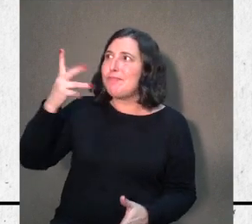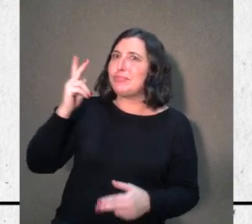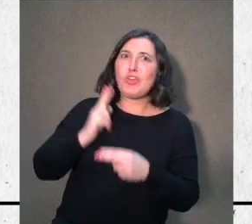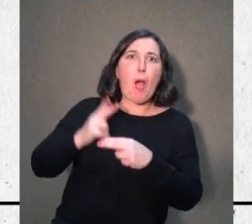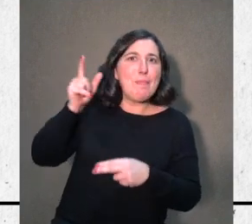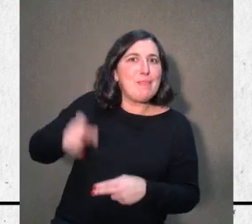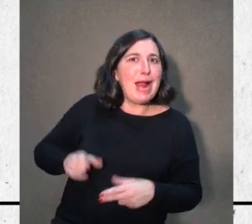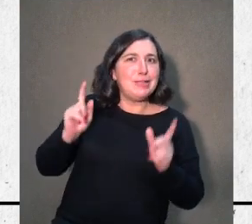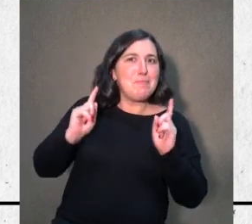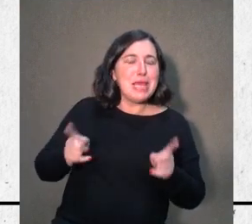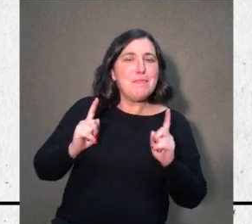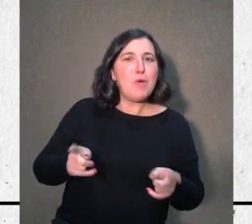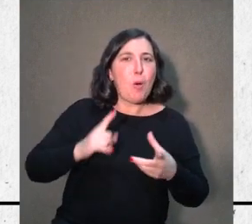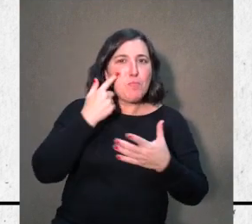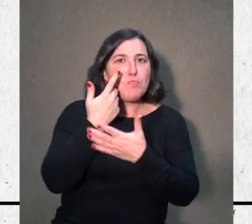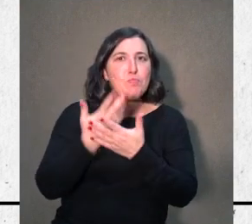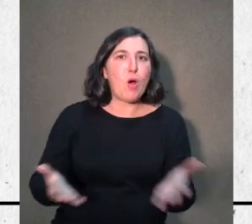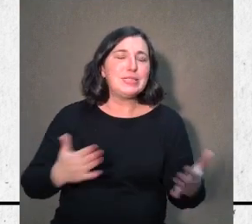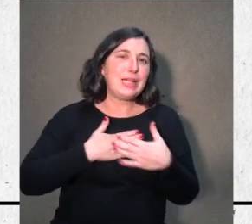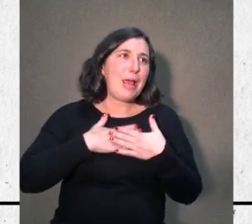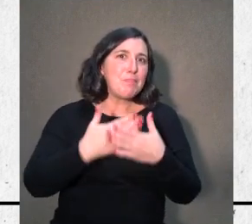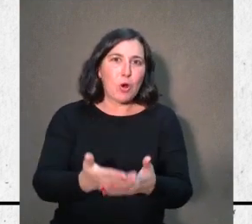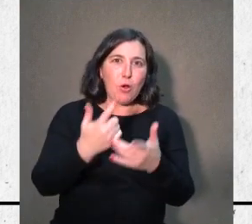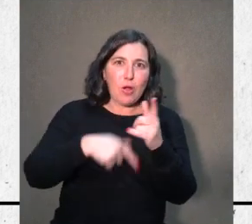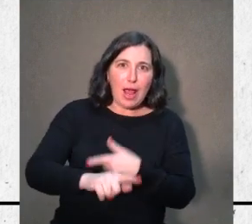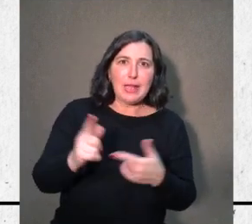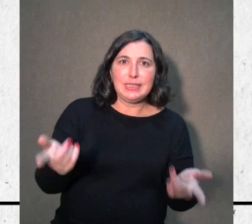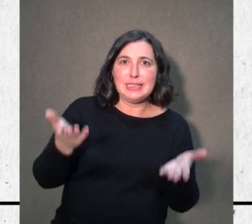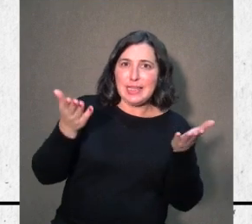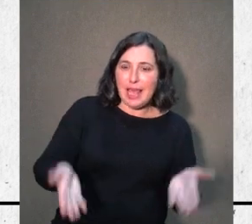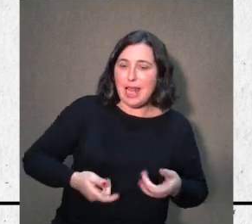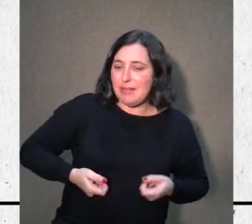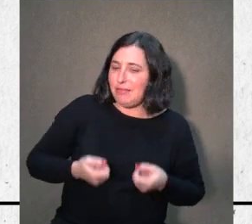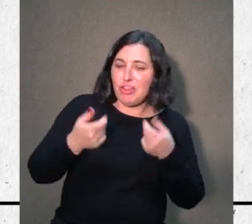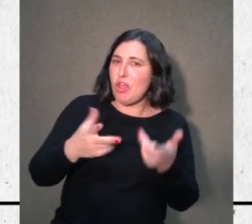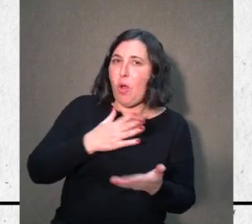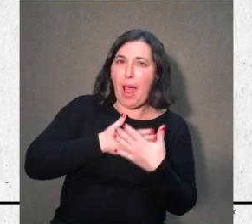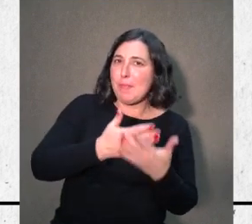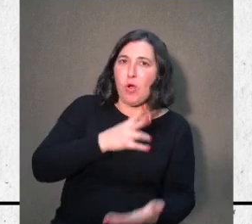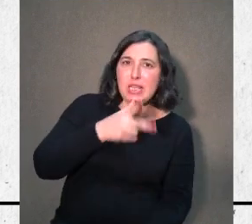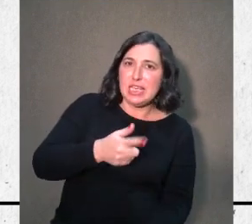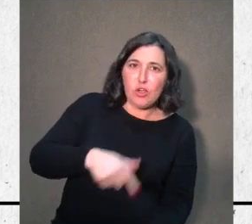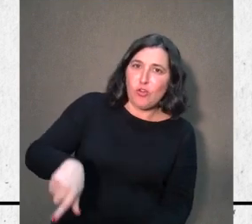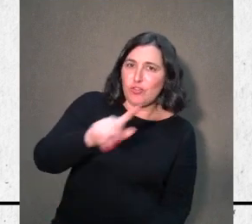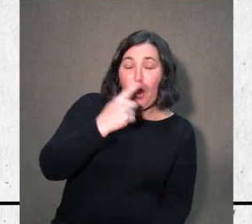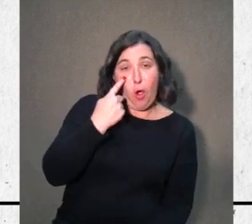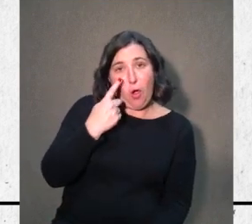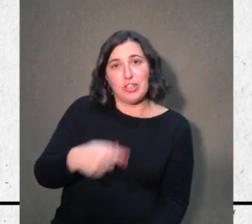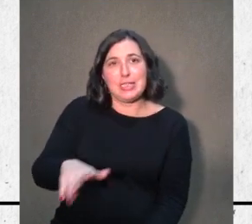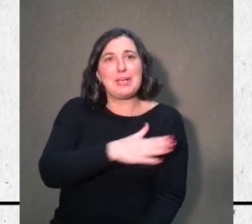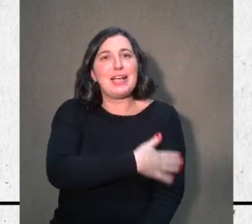se le inculcó tanto a su familia, a sus hijos, que son conocidos por todos, y su calidez, ¿no? Como a sus alumnos, que